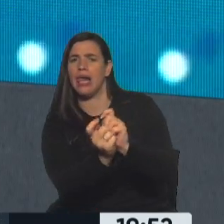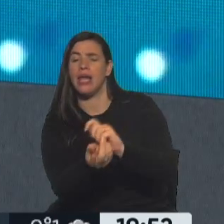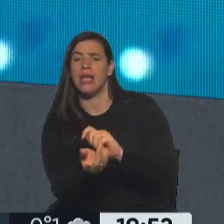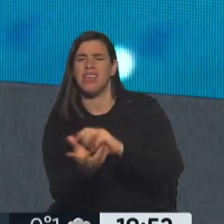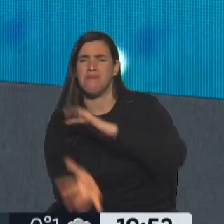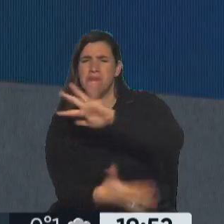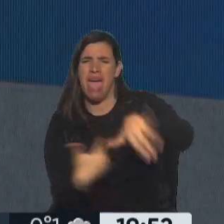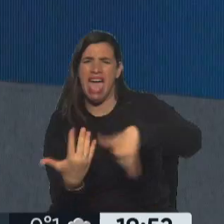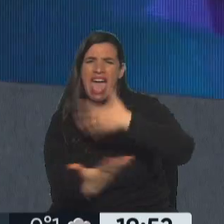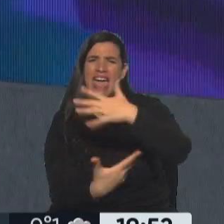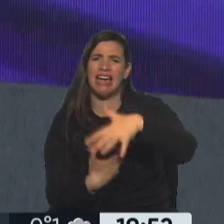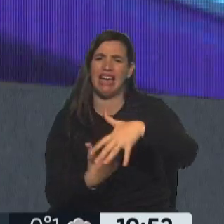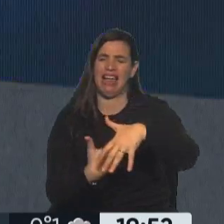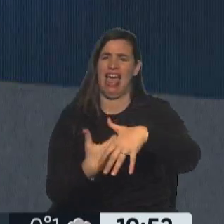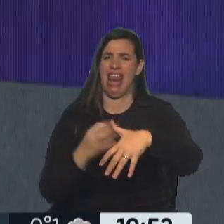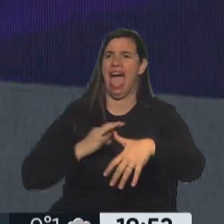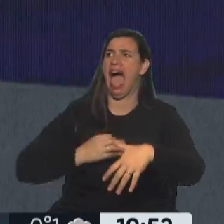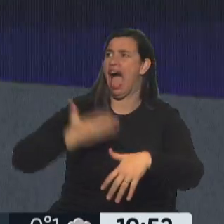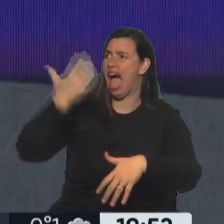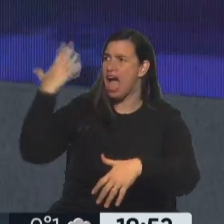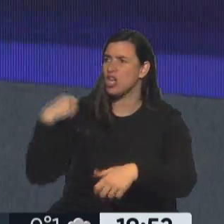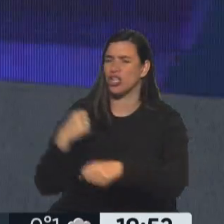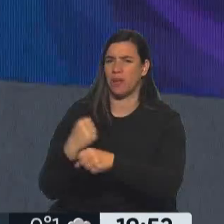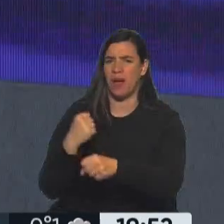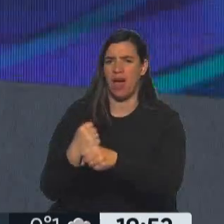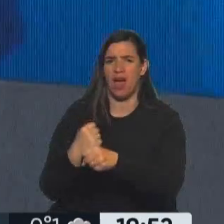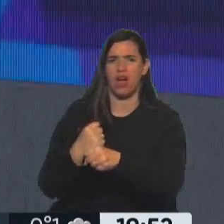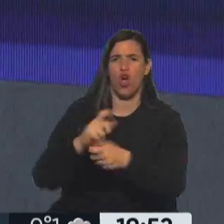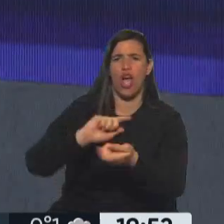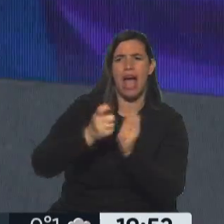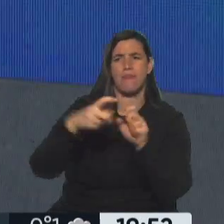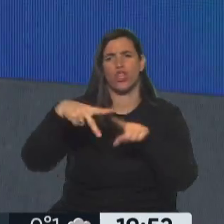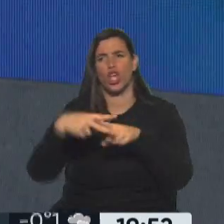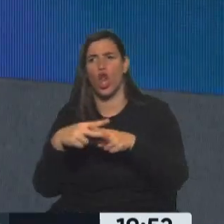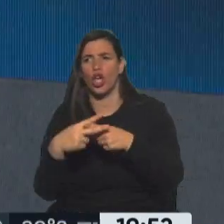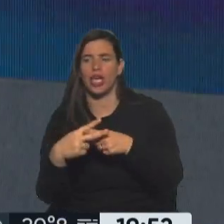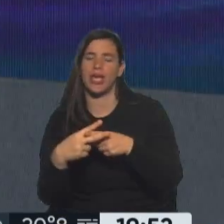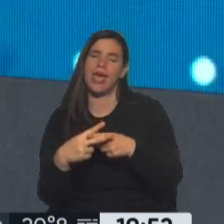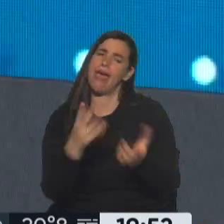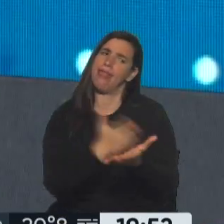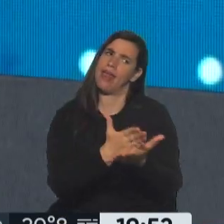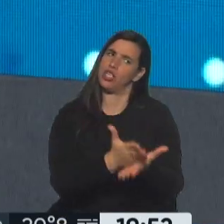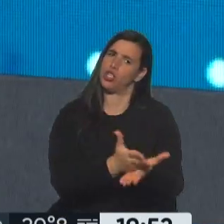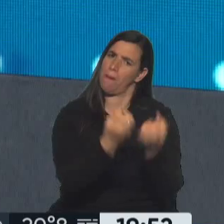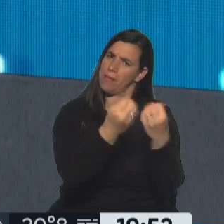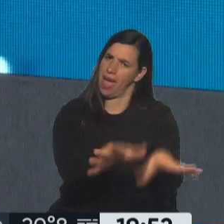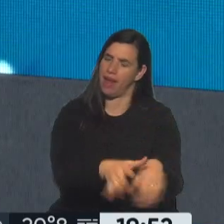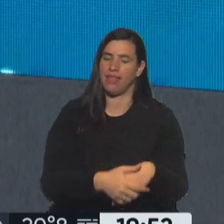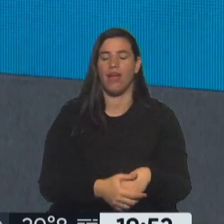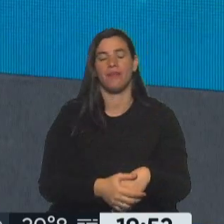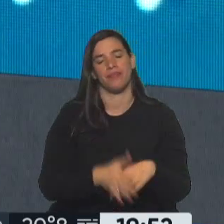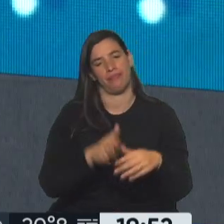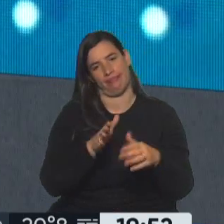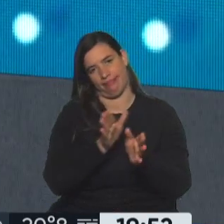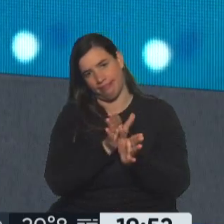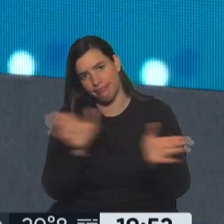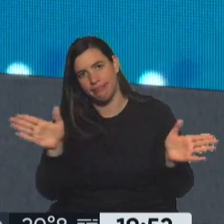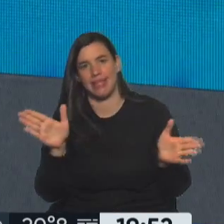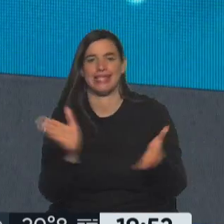tiene un pasado y una ideología que lo acerca peligrosamente al fascismo de la peor calaña. Eso es Fernando